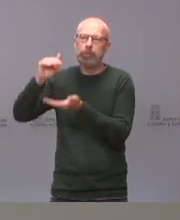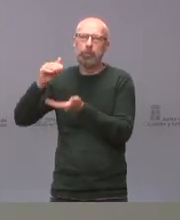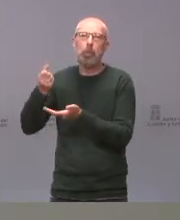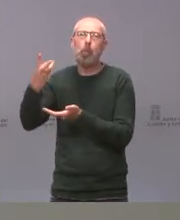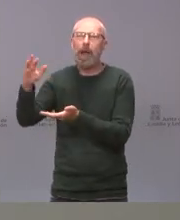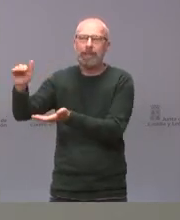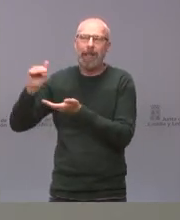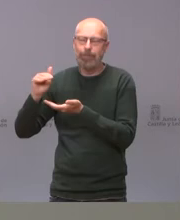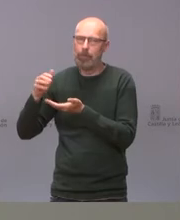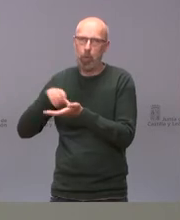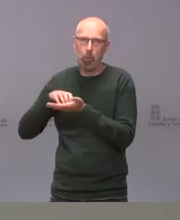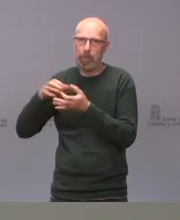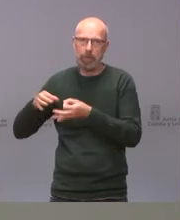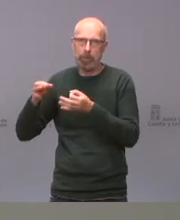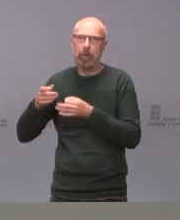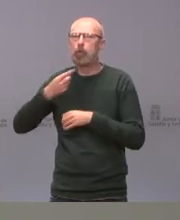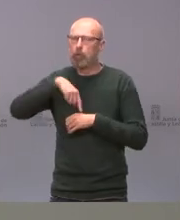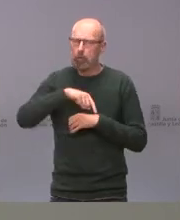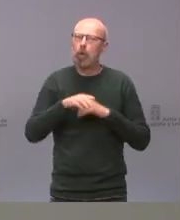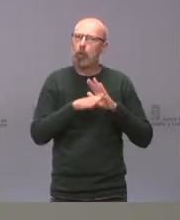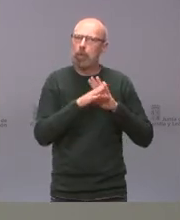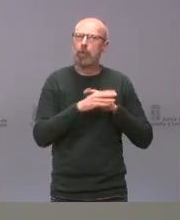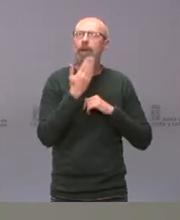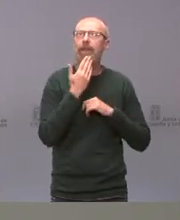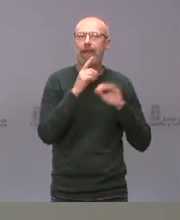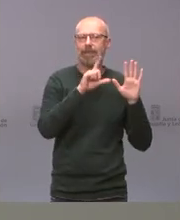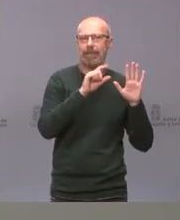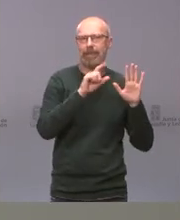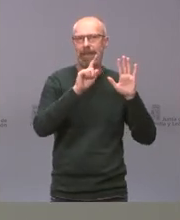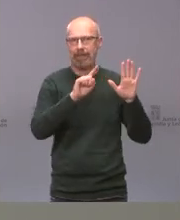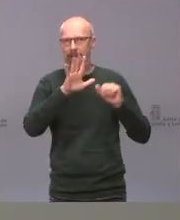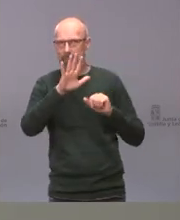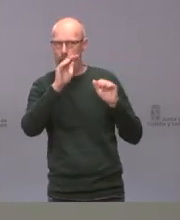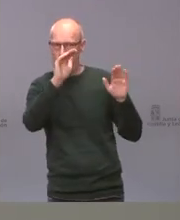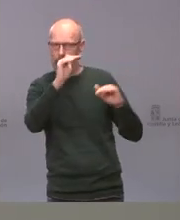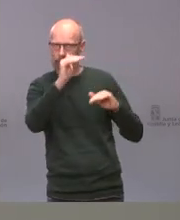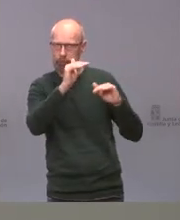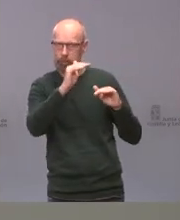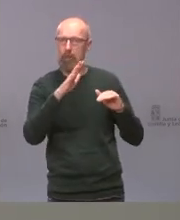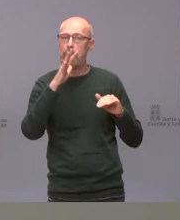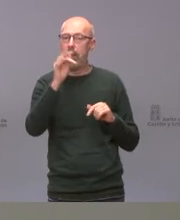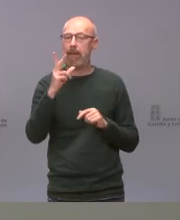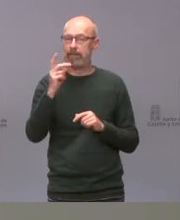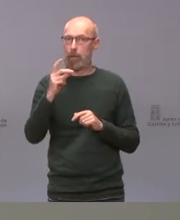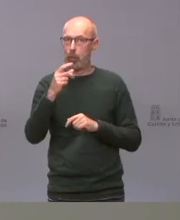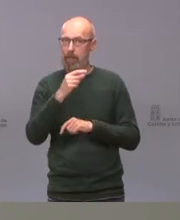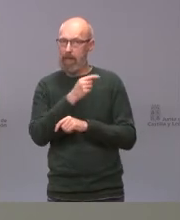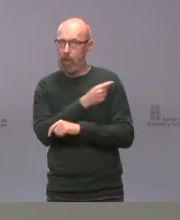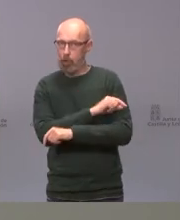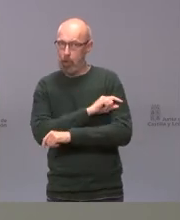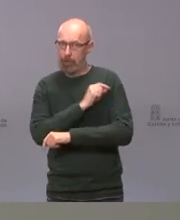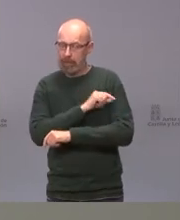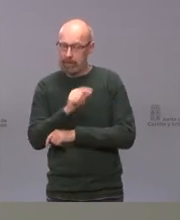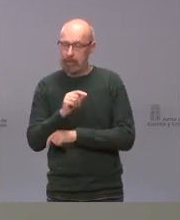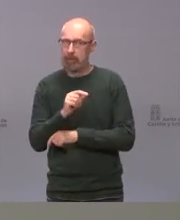vamos a seguir poniendo a las 60-65 años y las segundas dosis a los vacunados con esta vacuna. Y no sé si había